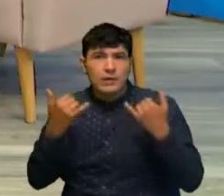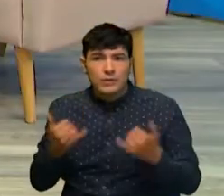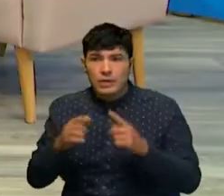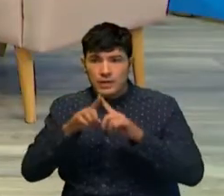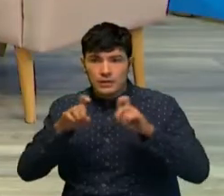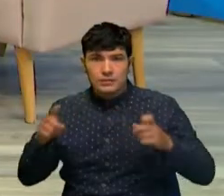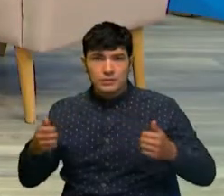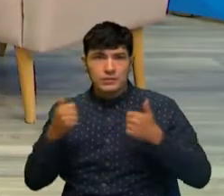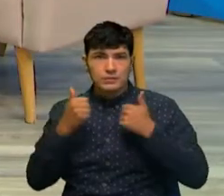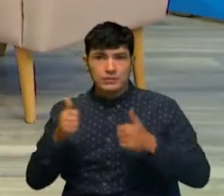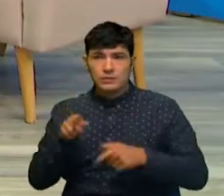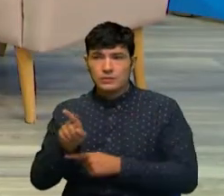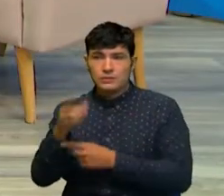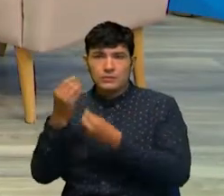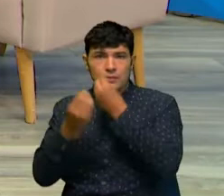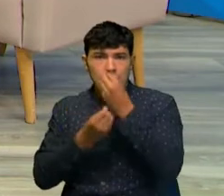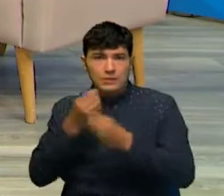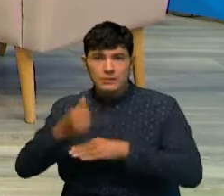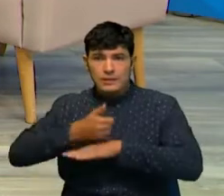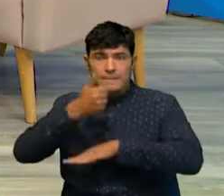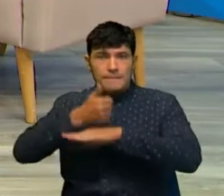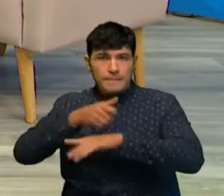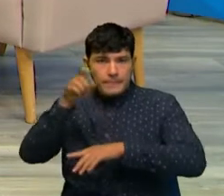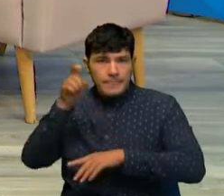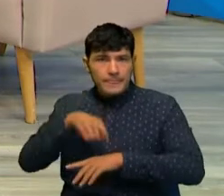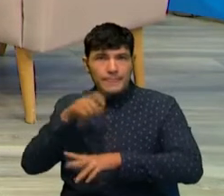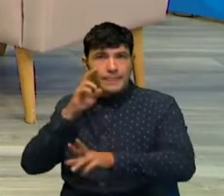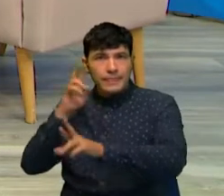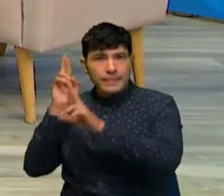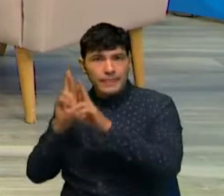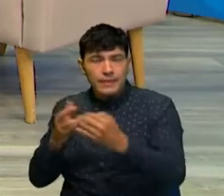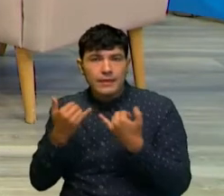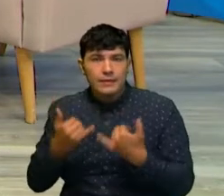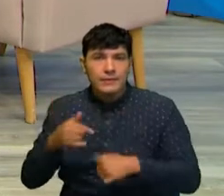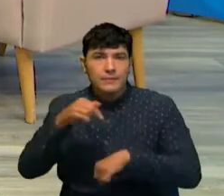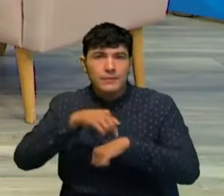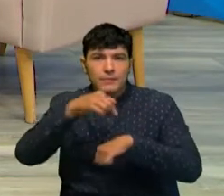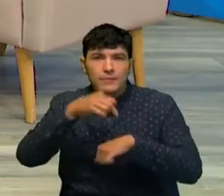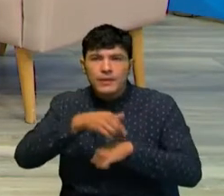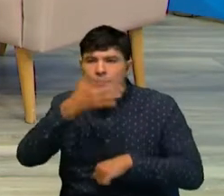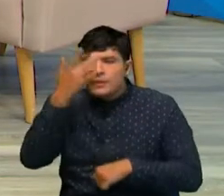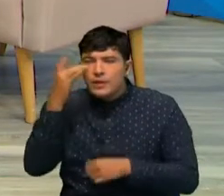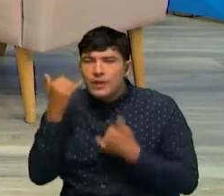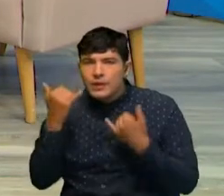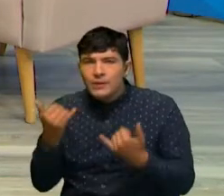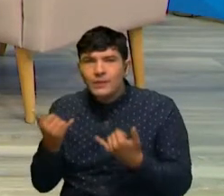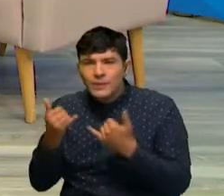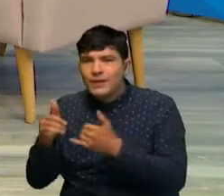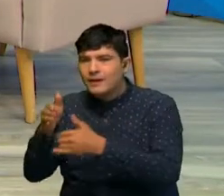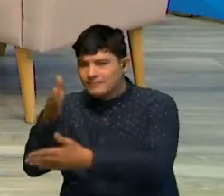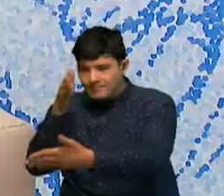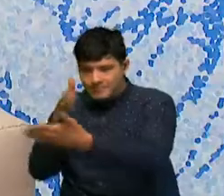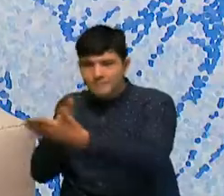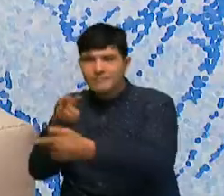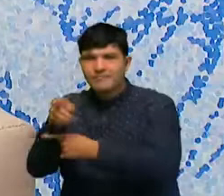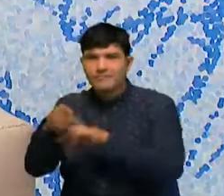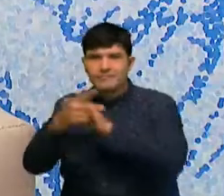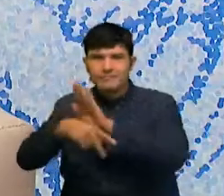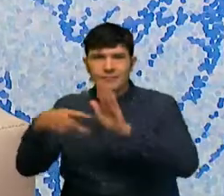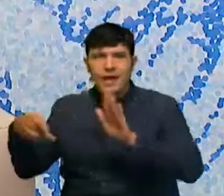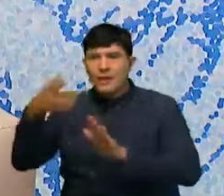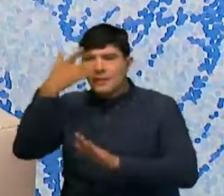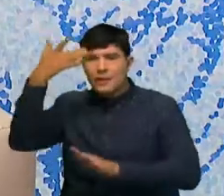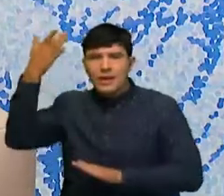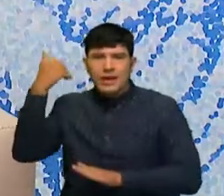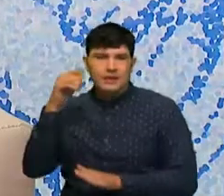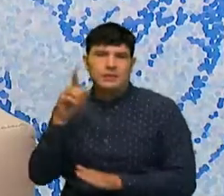que hacen nuestras cortes, ¿sí?, y que hay que resaltar en este momento en que les están cayendo a las cortes porque